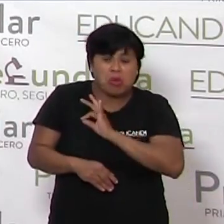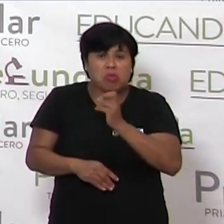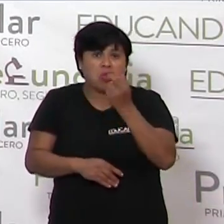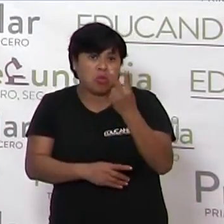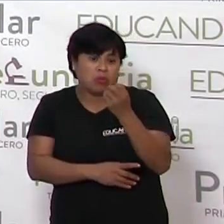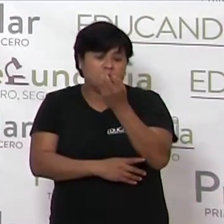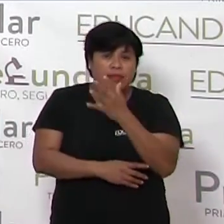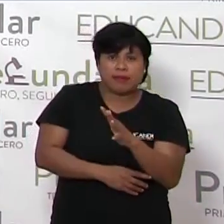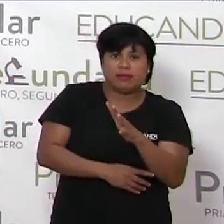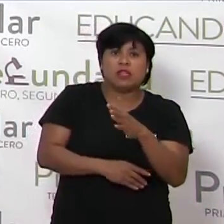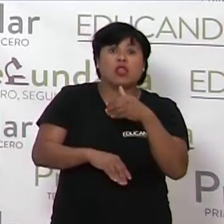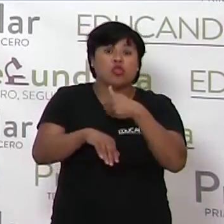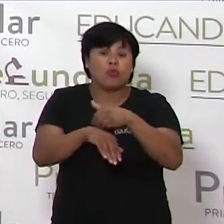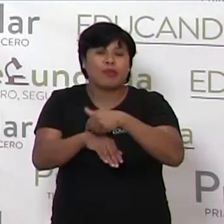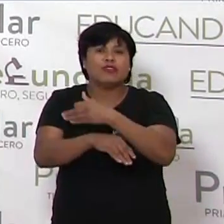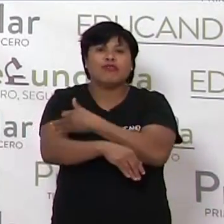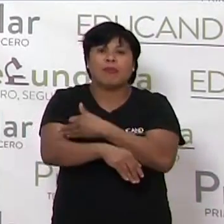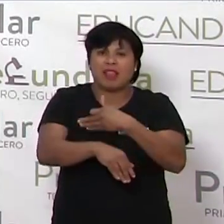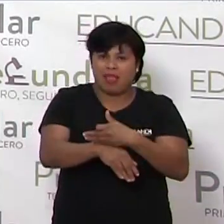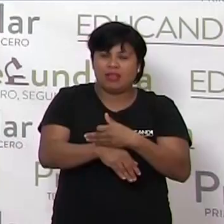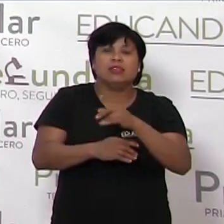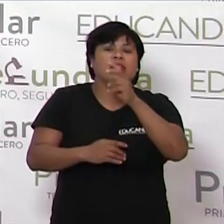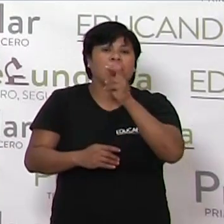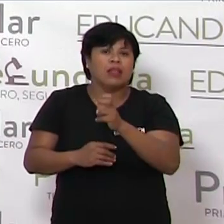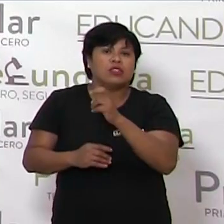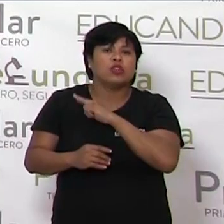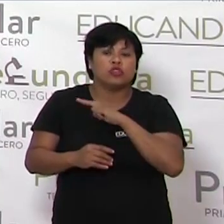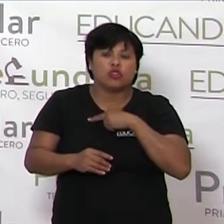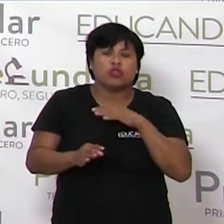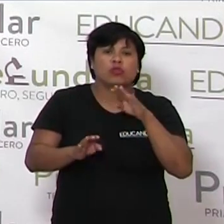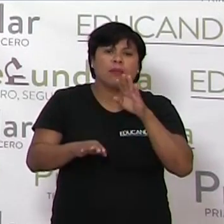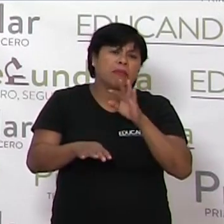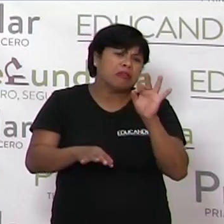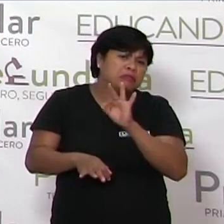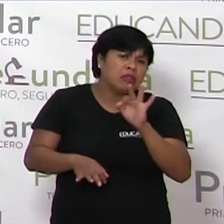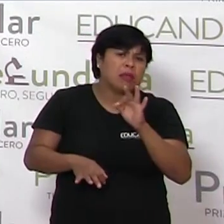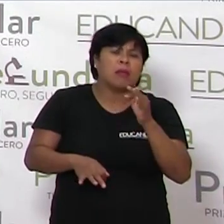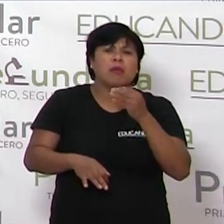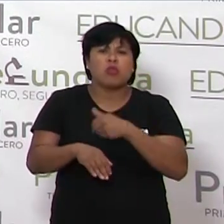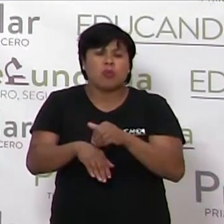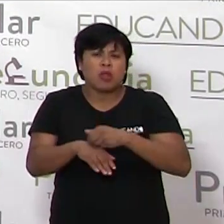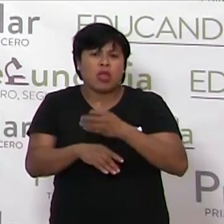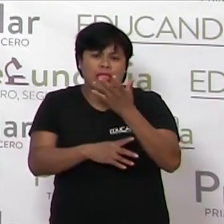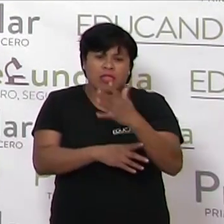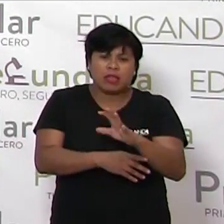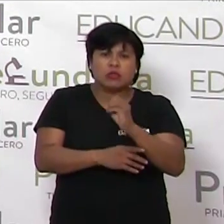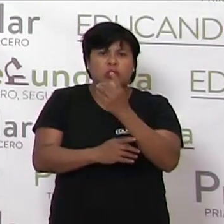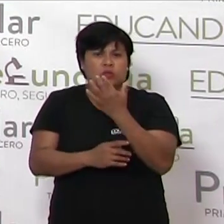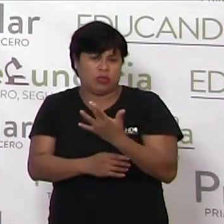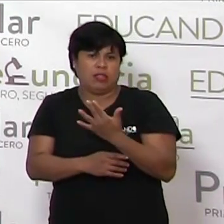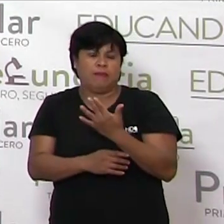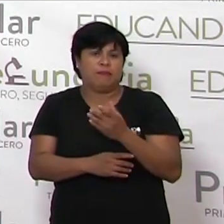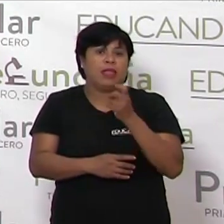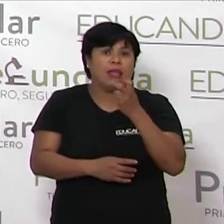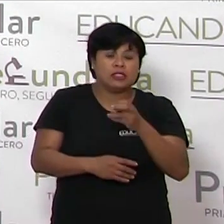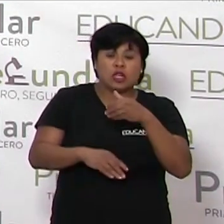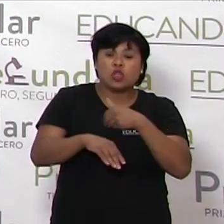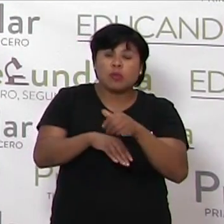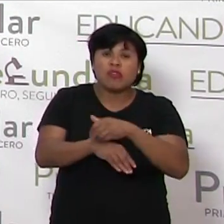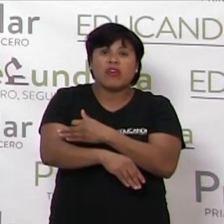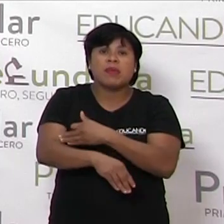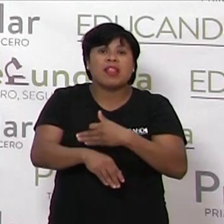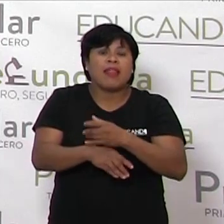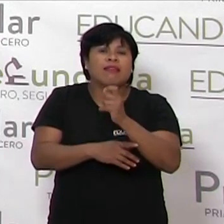el 2 y el 10, son números familiares. Podemos también, a lo mejor para ti, un número familiar puede ser el 10 y el 50. Es decir,